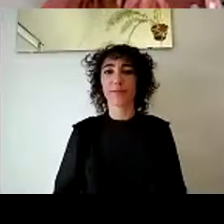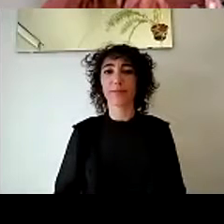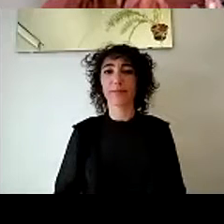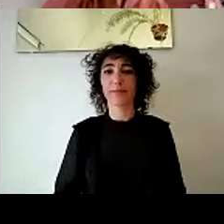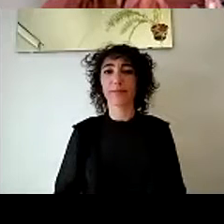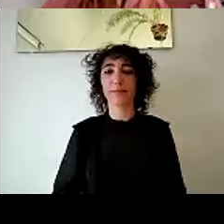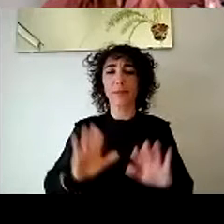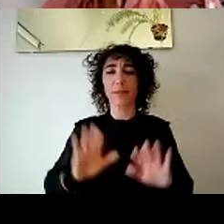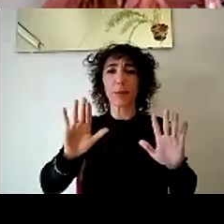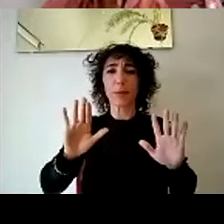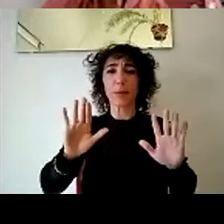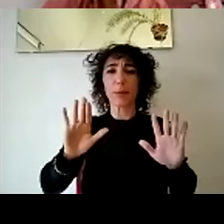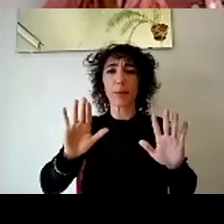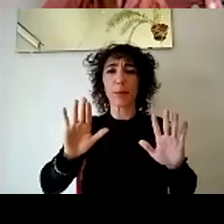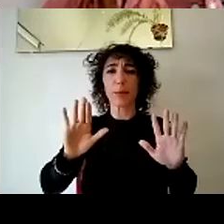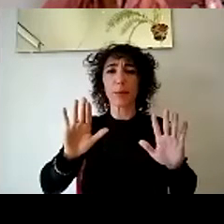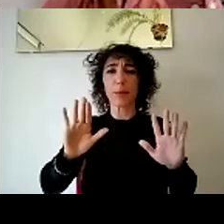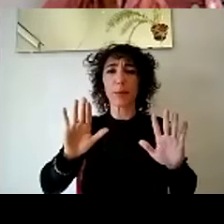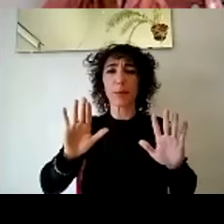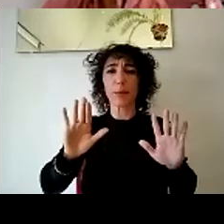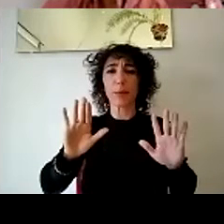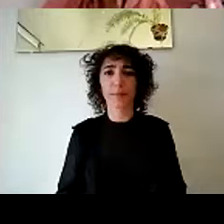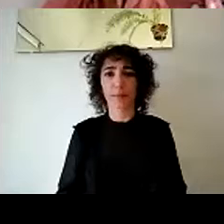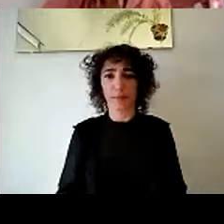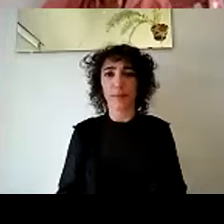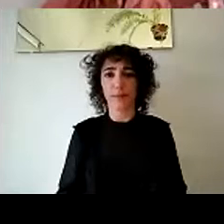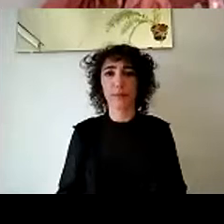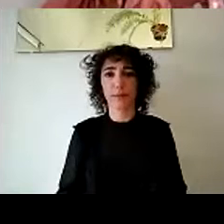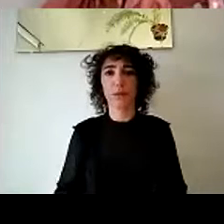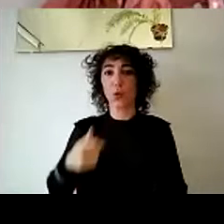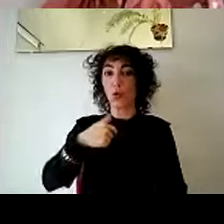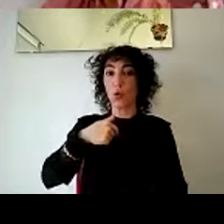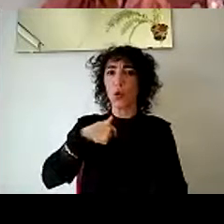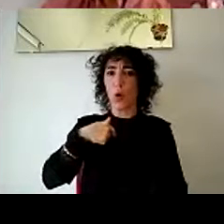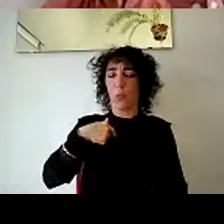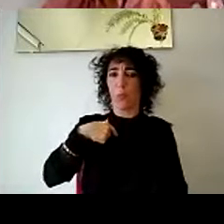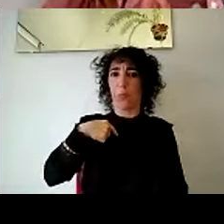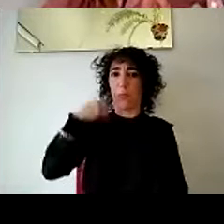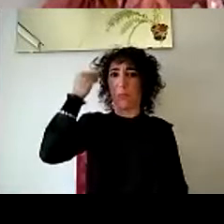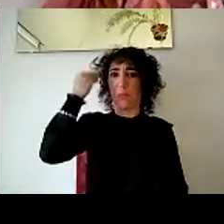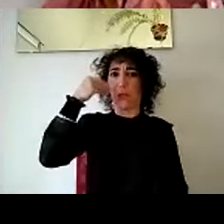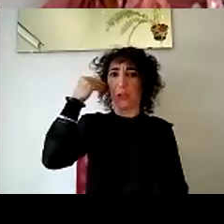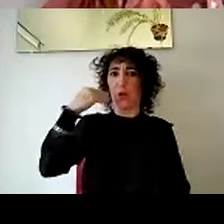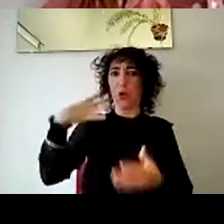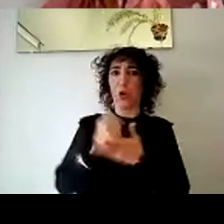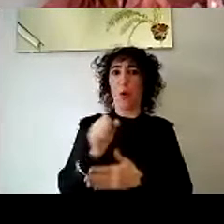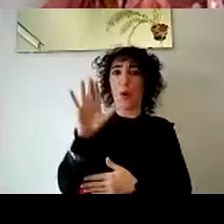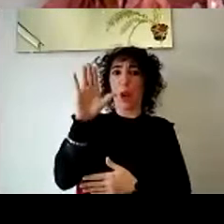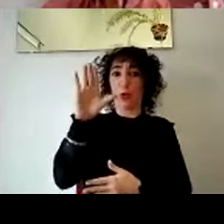Espera, a ver. Sí, están todos. Sí. Yo interpreto que están todas las manos levantadas.